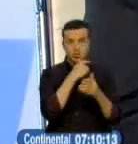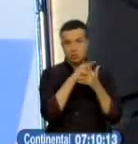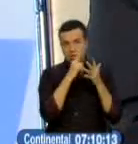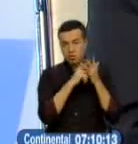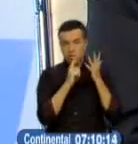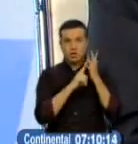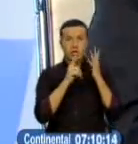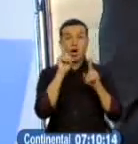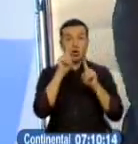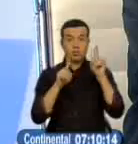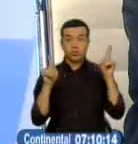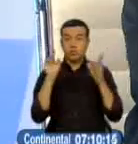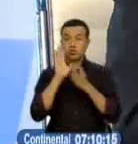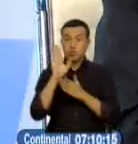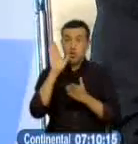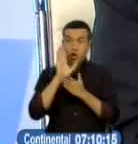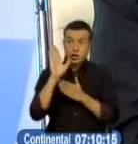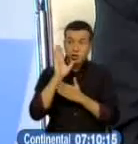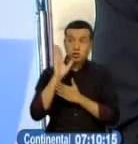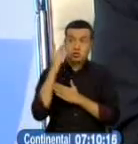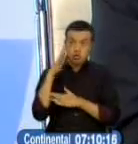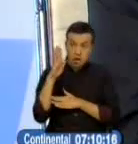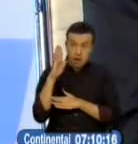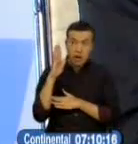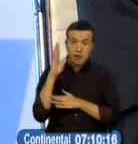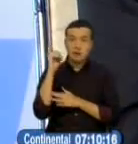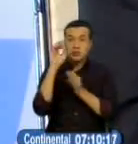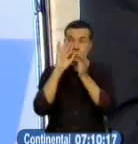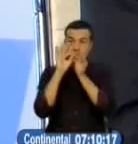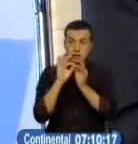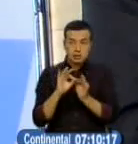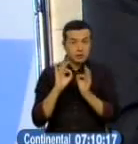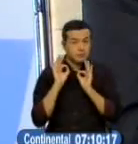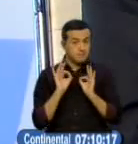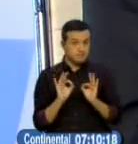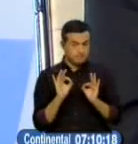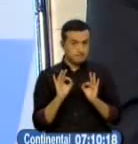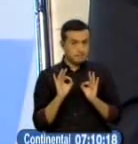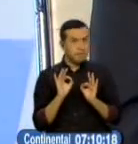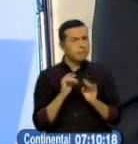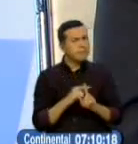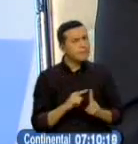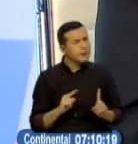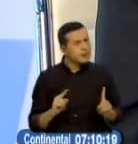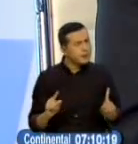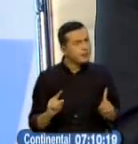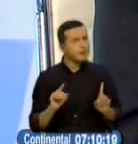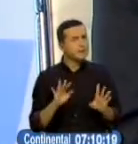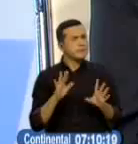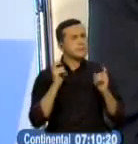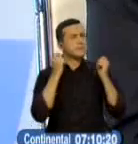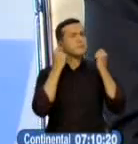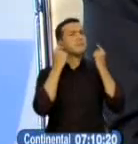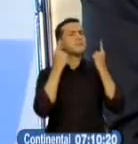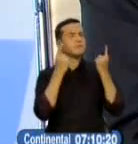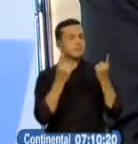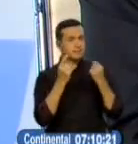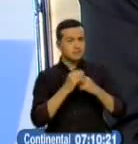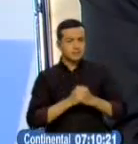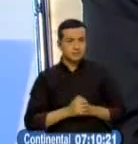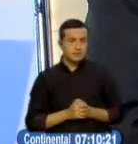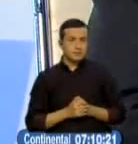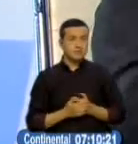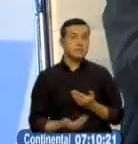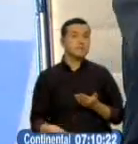la repotenciación ya infraestructura existente incluso. Pero una de las cosas que llamó la atención